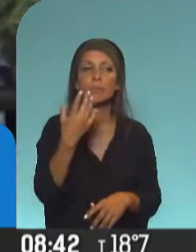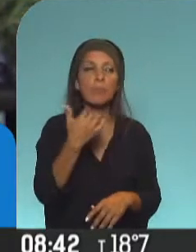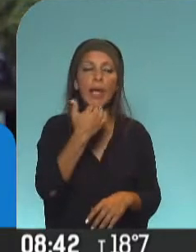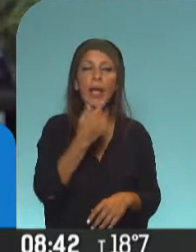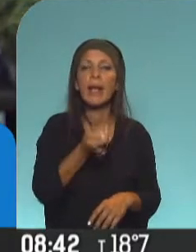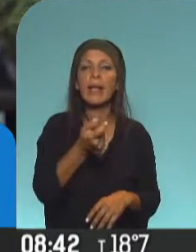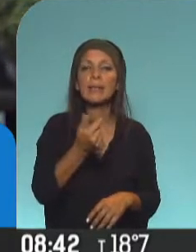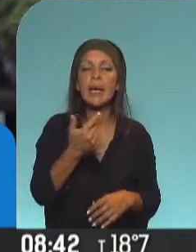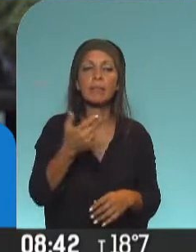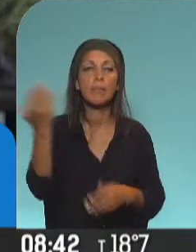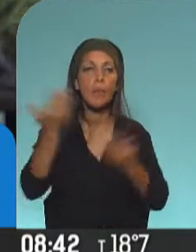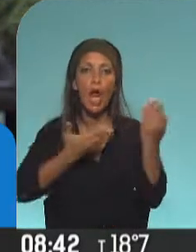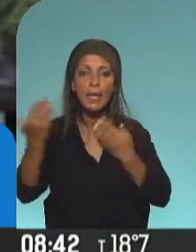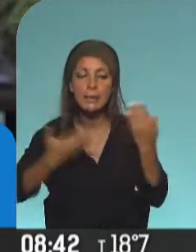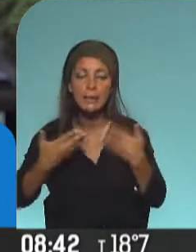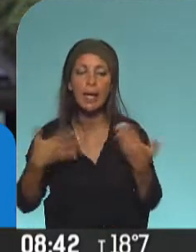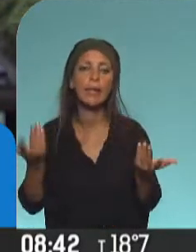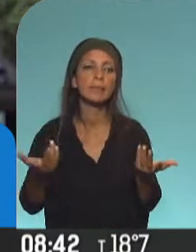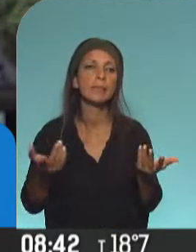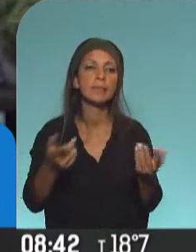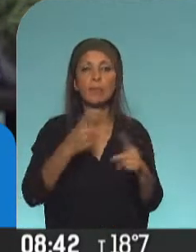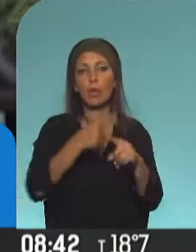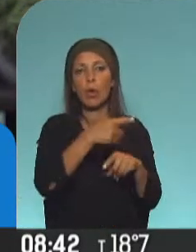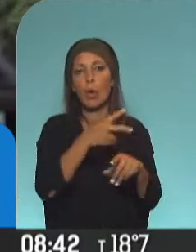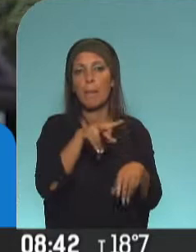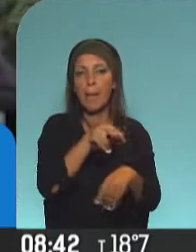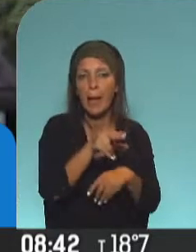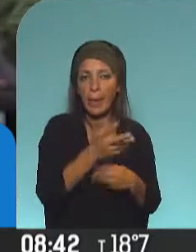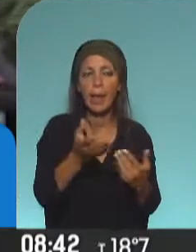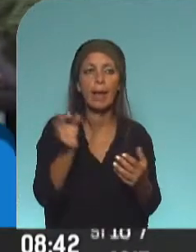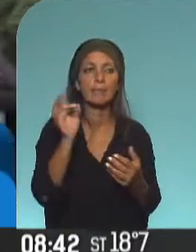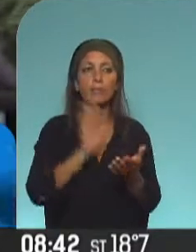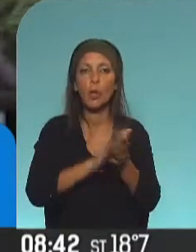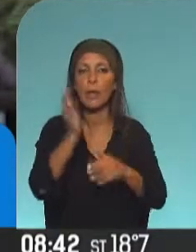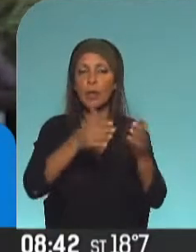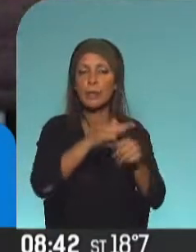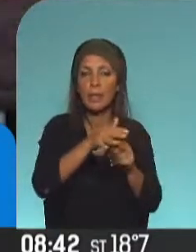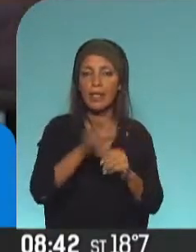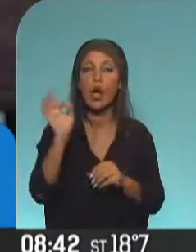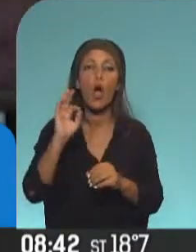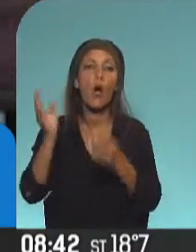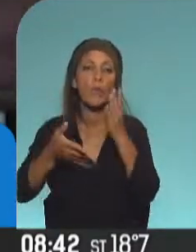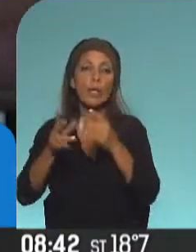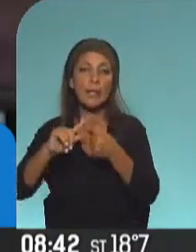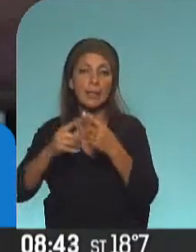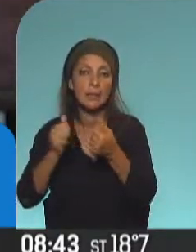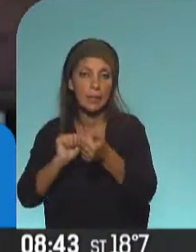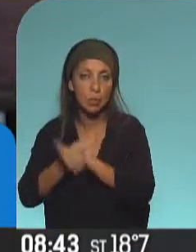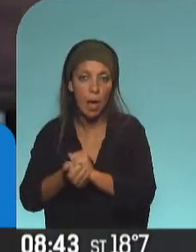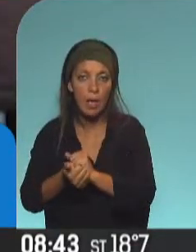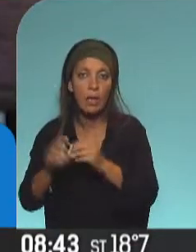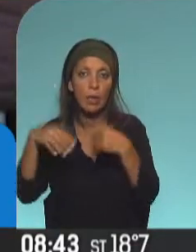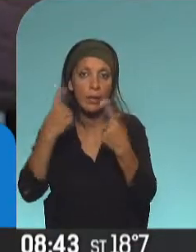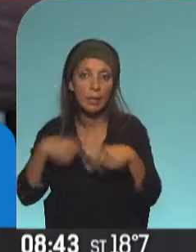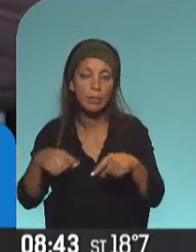de violencia física respecto a su pareja, para hablar de las violencias de género, o de violencia sexual, que si cualquier persona va y denuncia cualquier otro